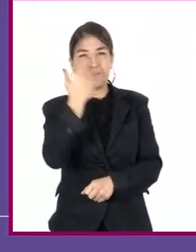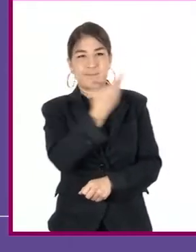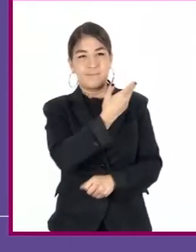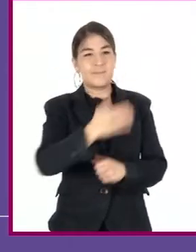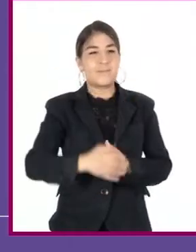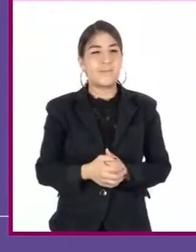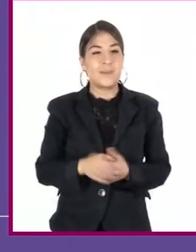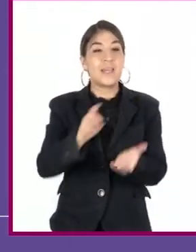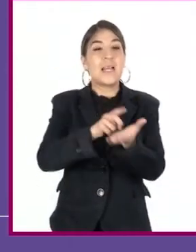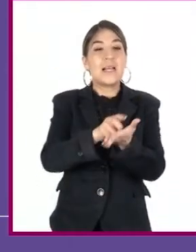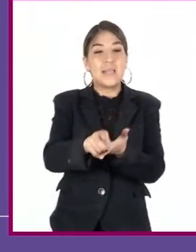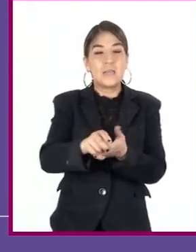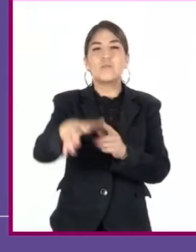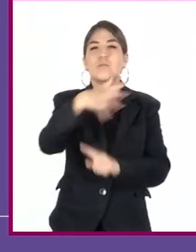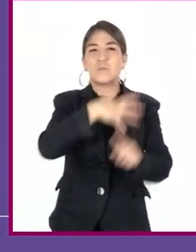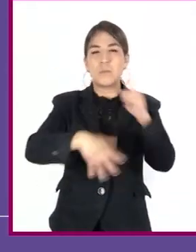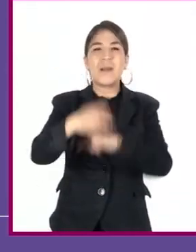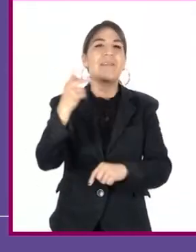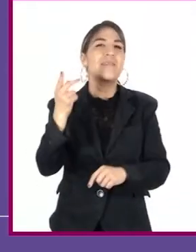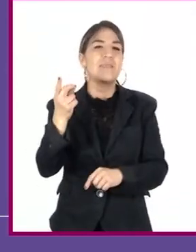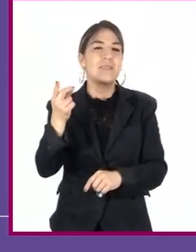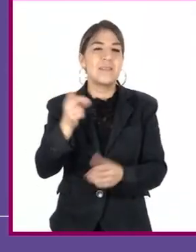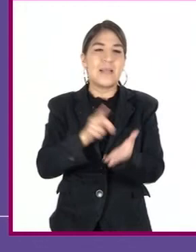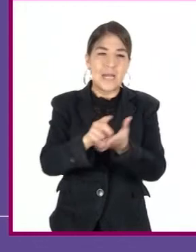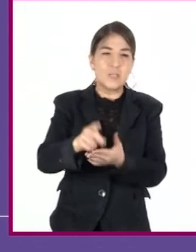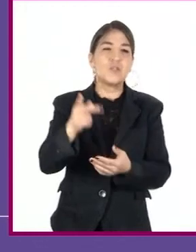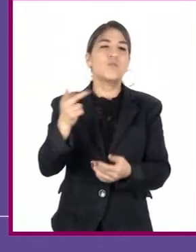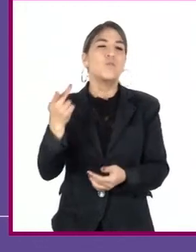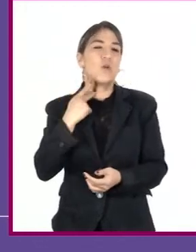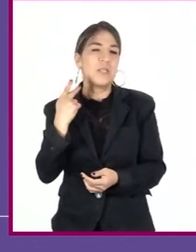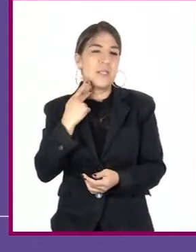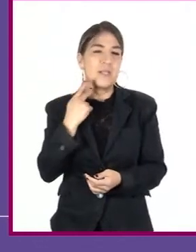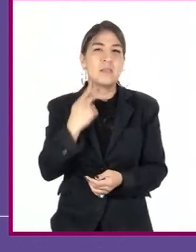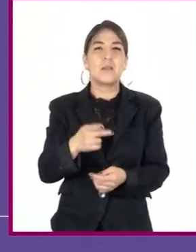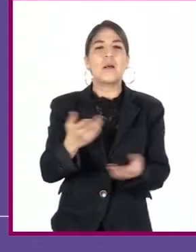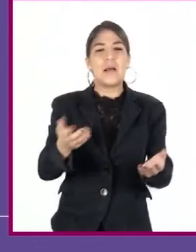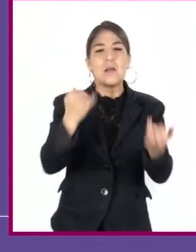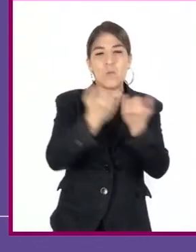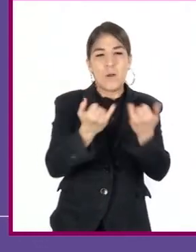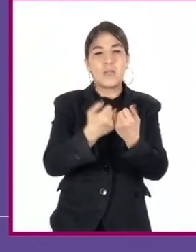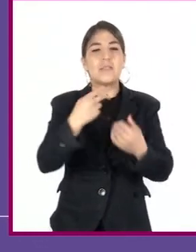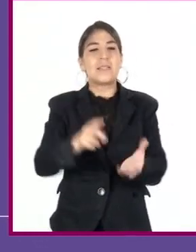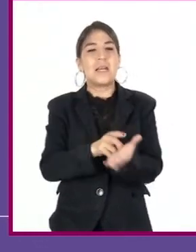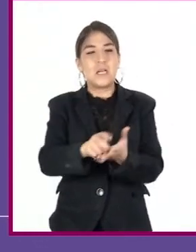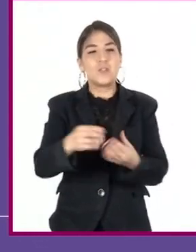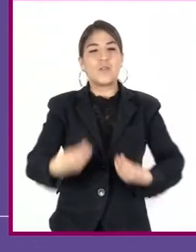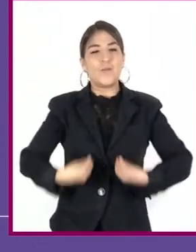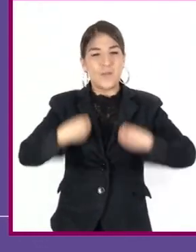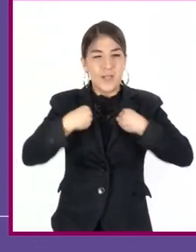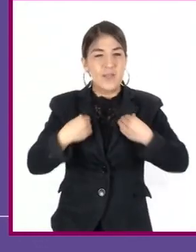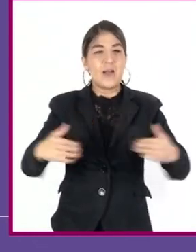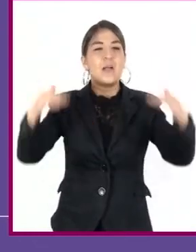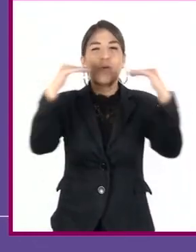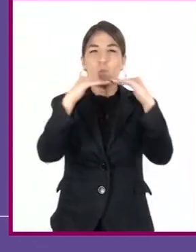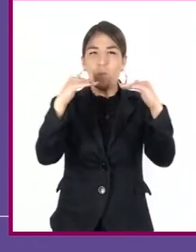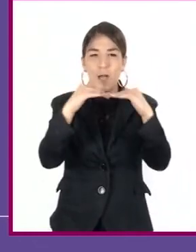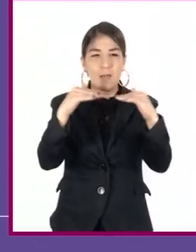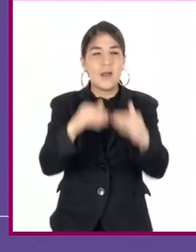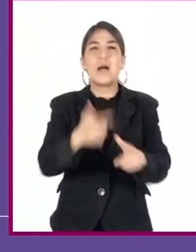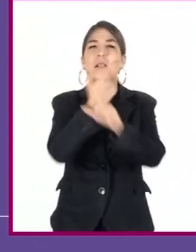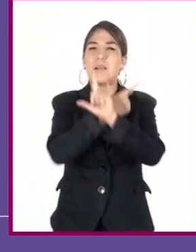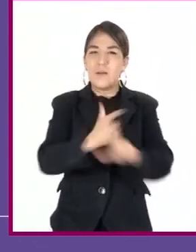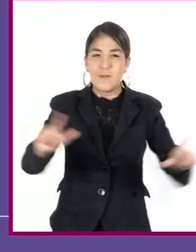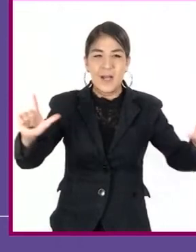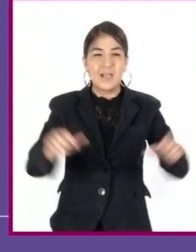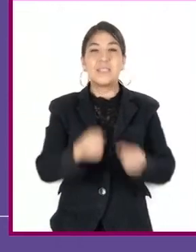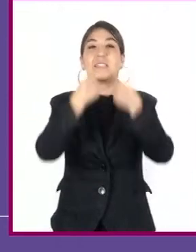Derechos civiles y políticos. Derecho a la vida, a la igualdad, a la libertad, a la seguridad,